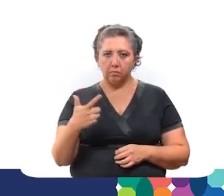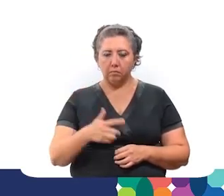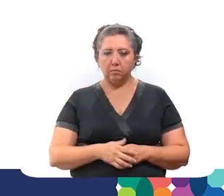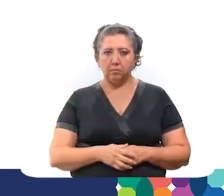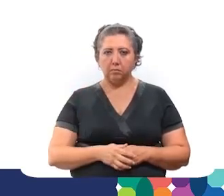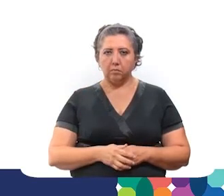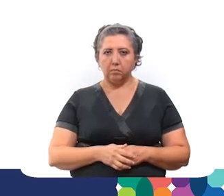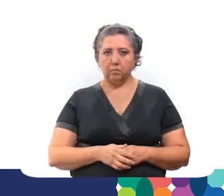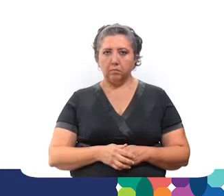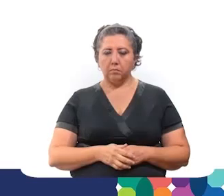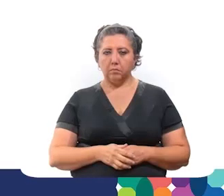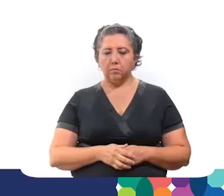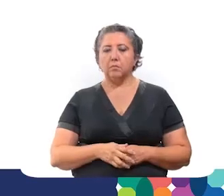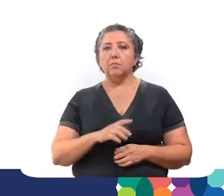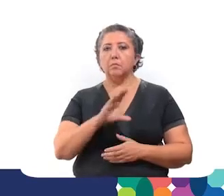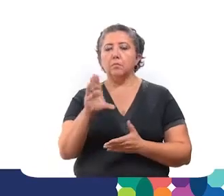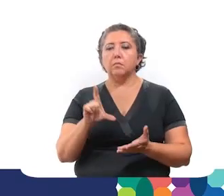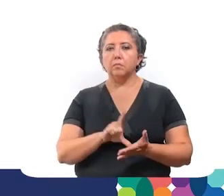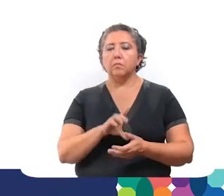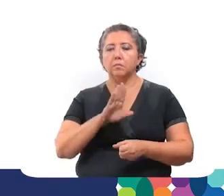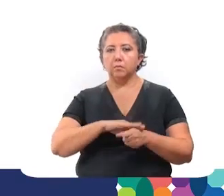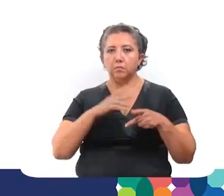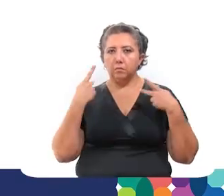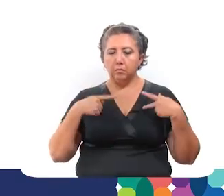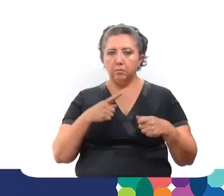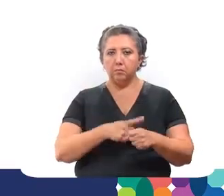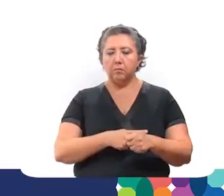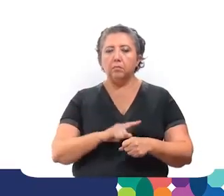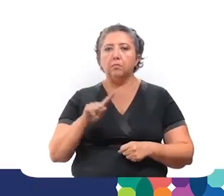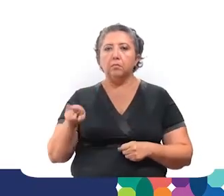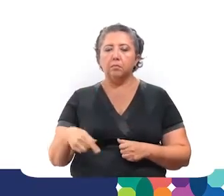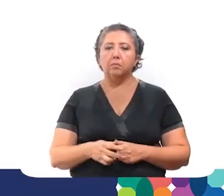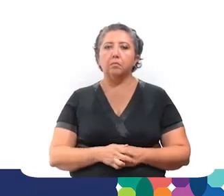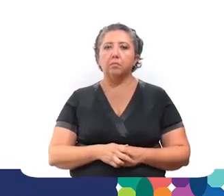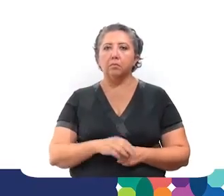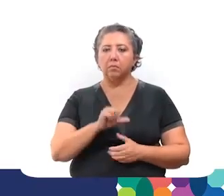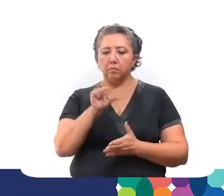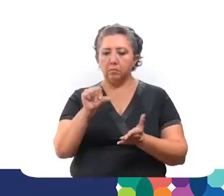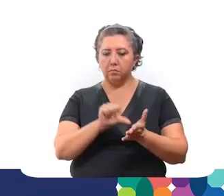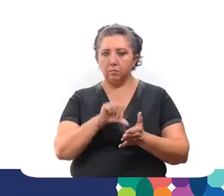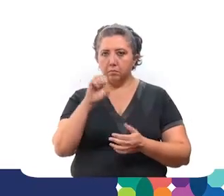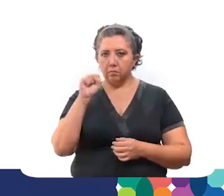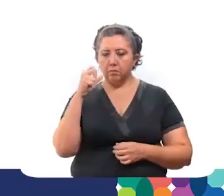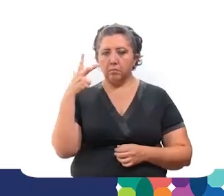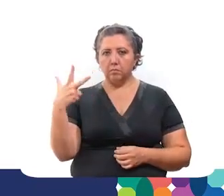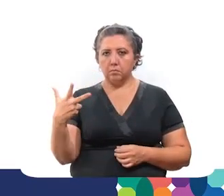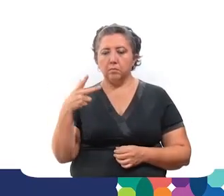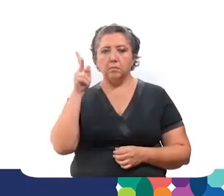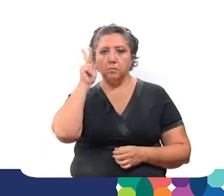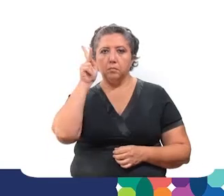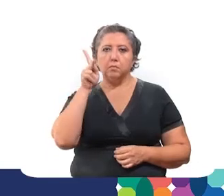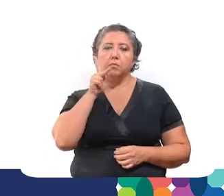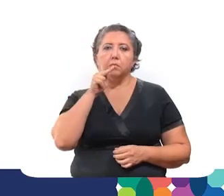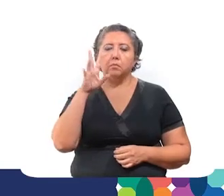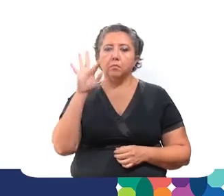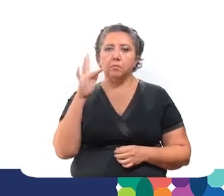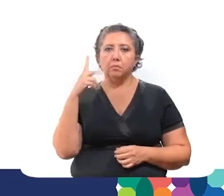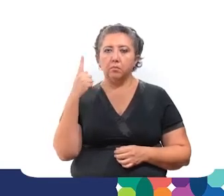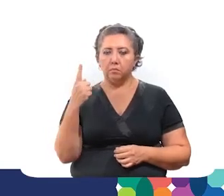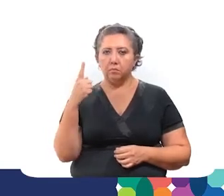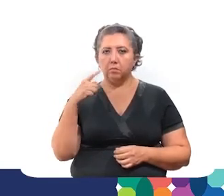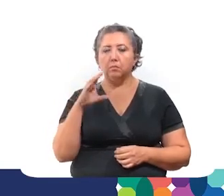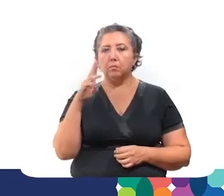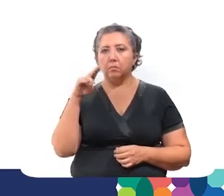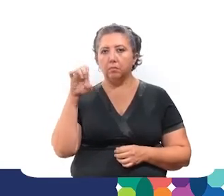267. Las colonias de Mérida con mayor número de personas contagiadas son Centro con 68, Juan Pablo II